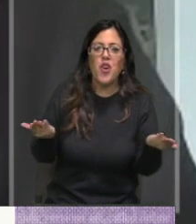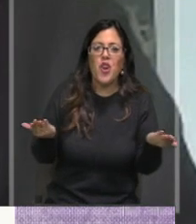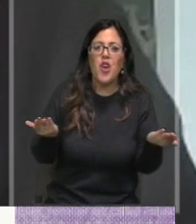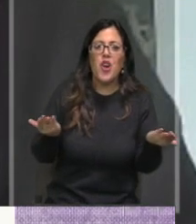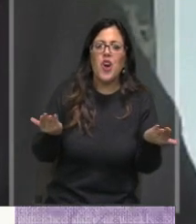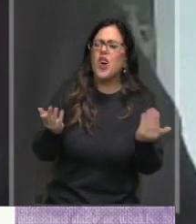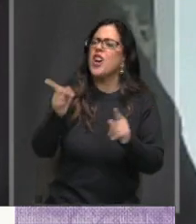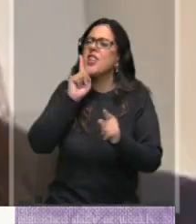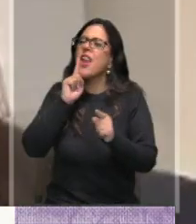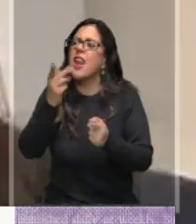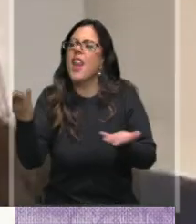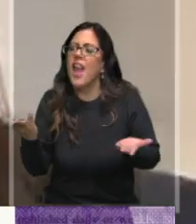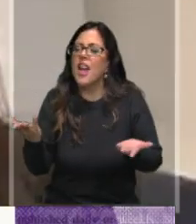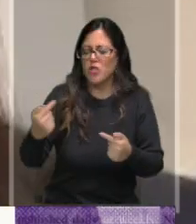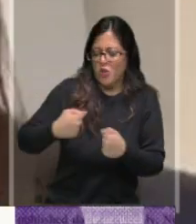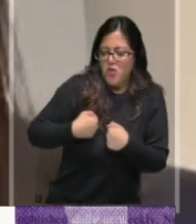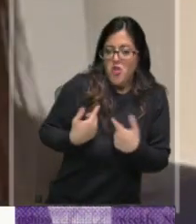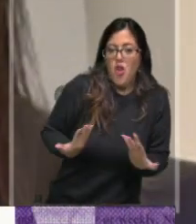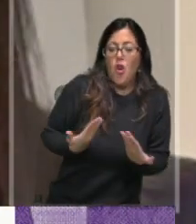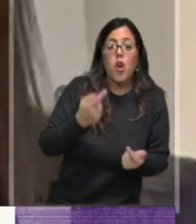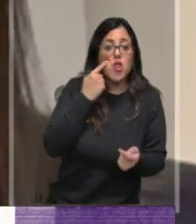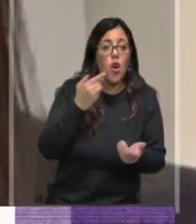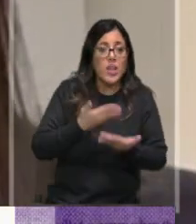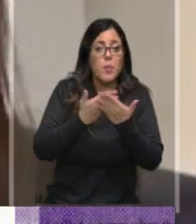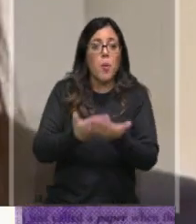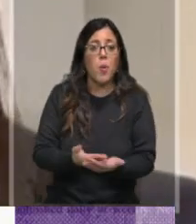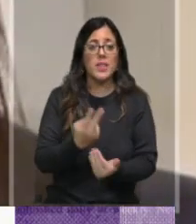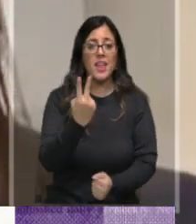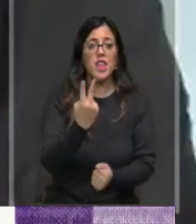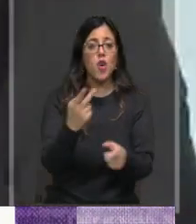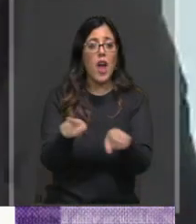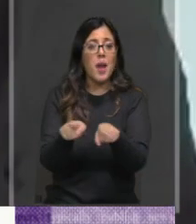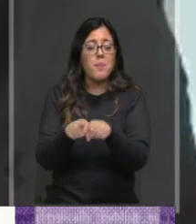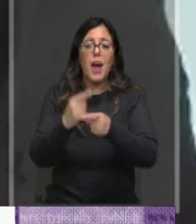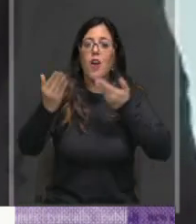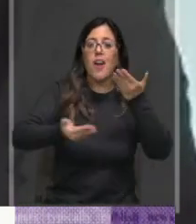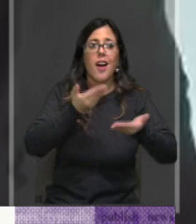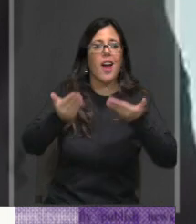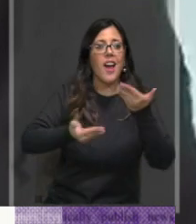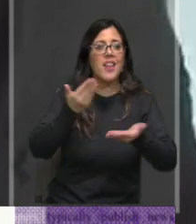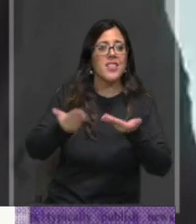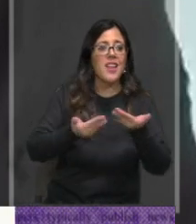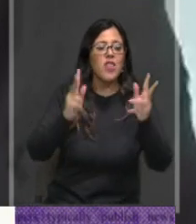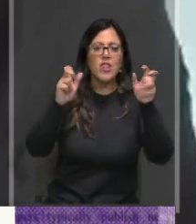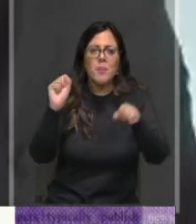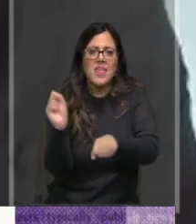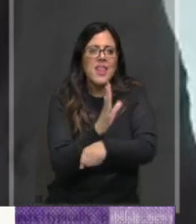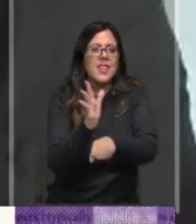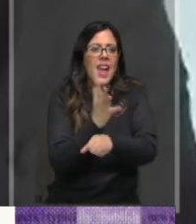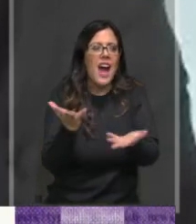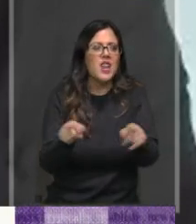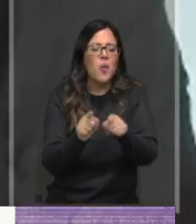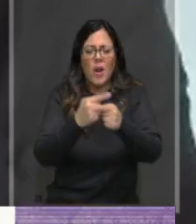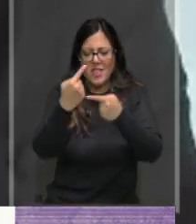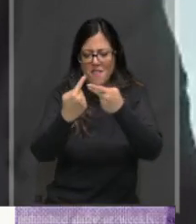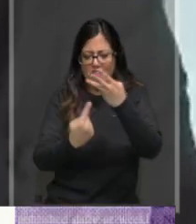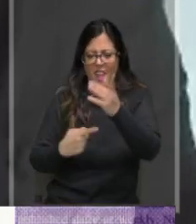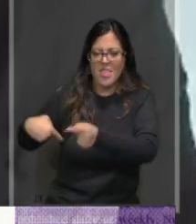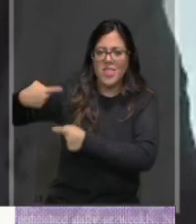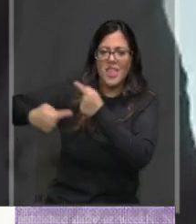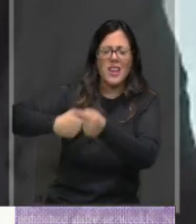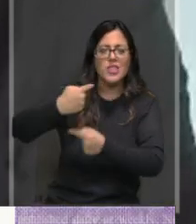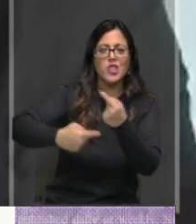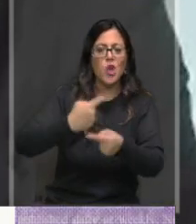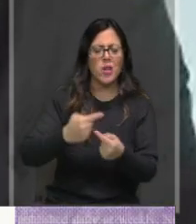Sabíamos que esta propuesta de dos hermanos cantando canciones teatralizadas de distintas historias iba a ser